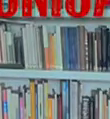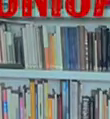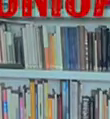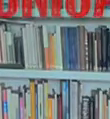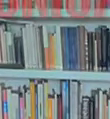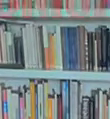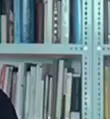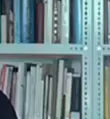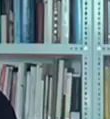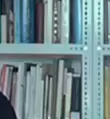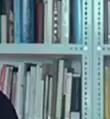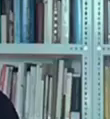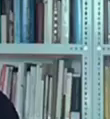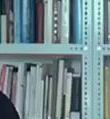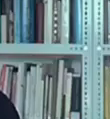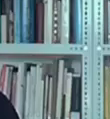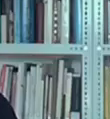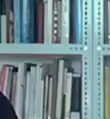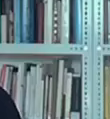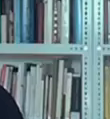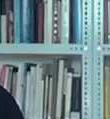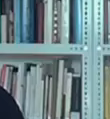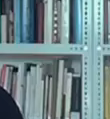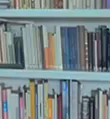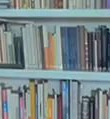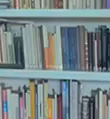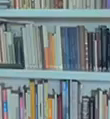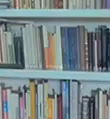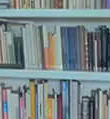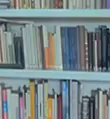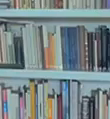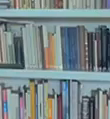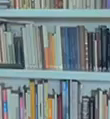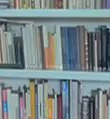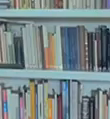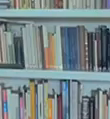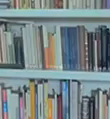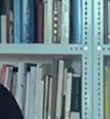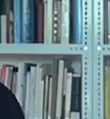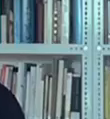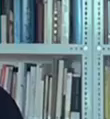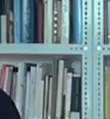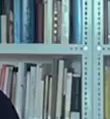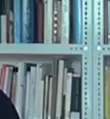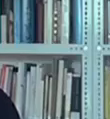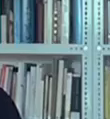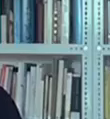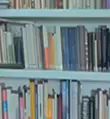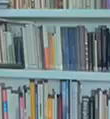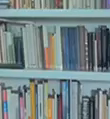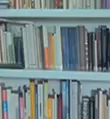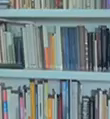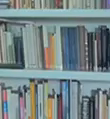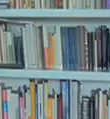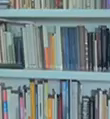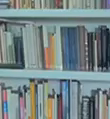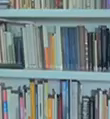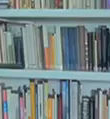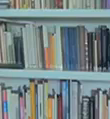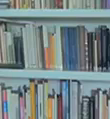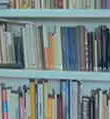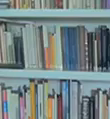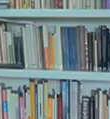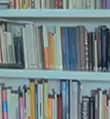peste bubónica, que tenía una tasa de mortalidad del 80 al 90%. ¿Se imaginan? Es decir, de